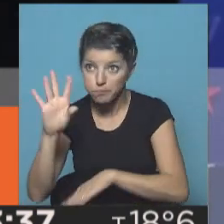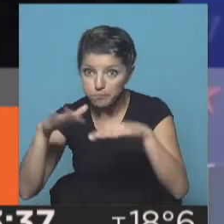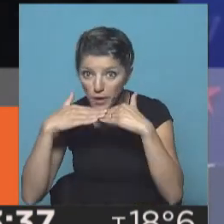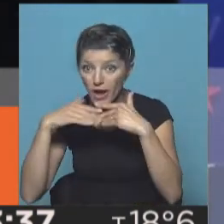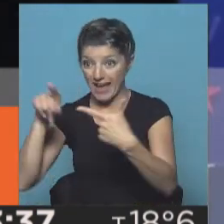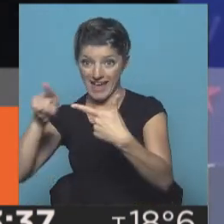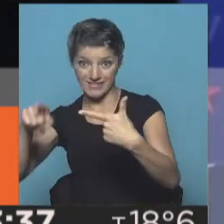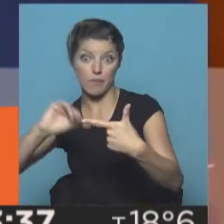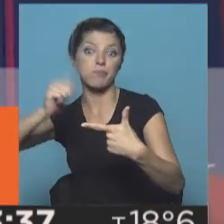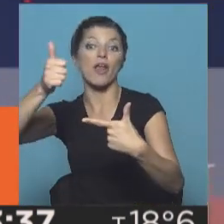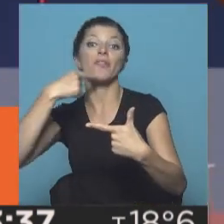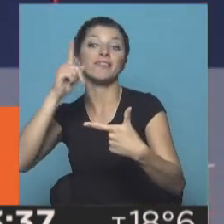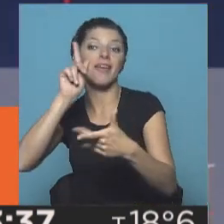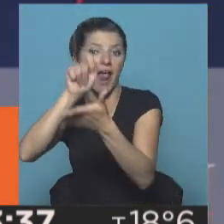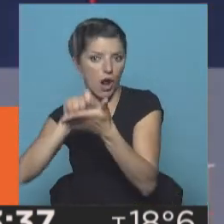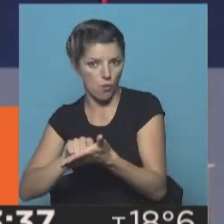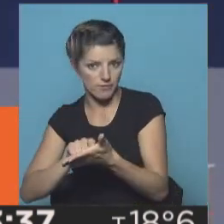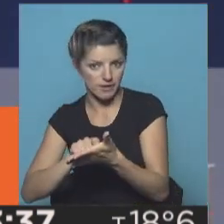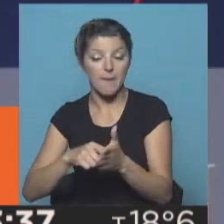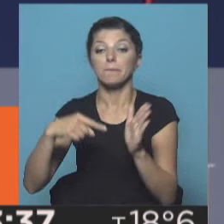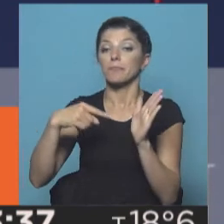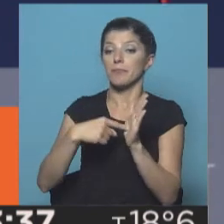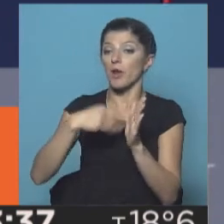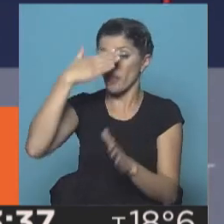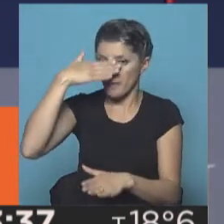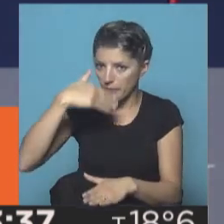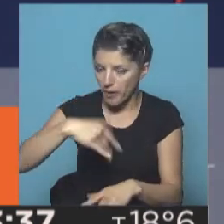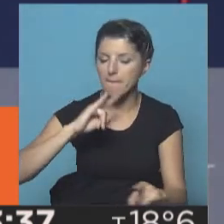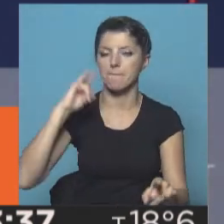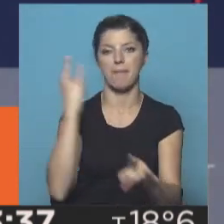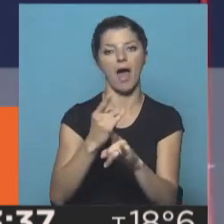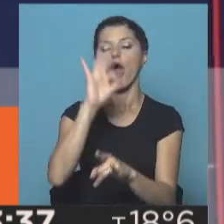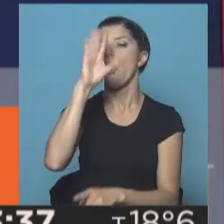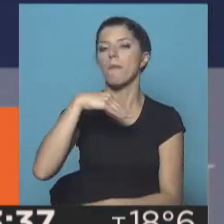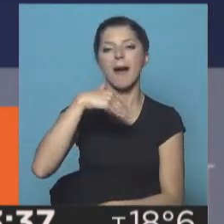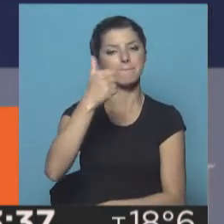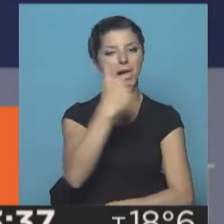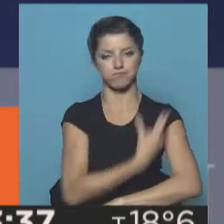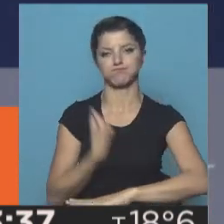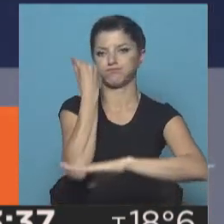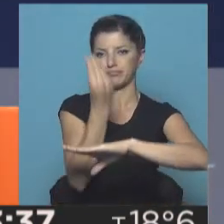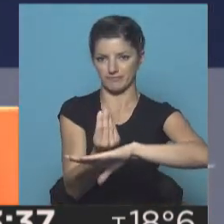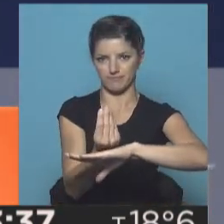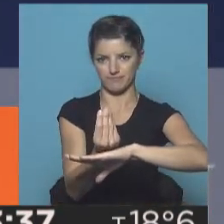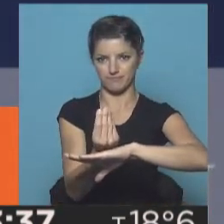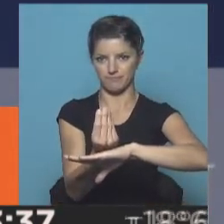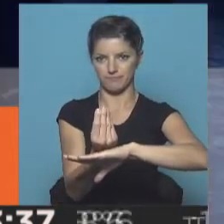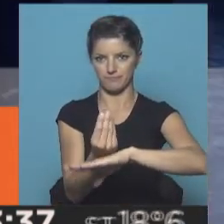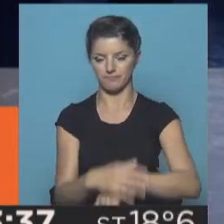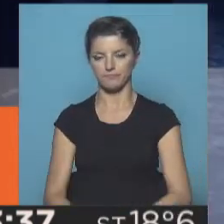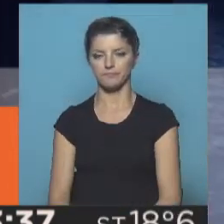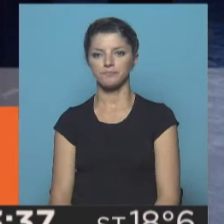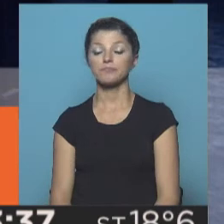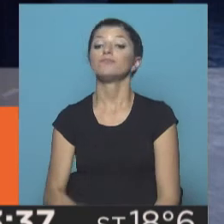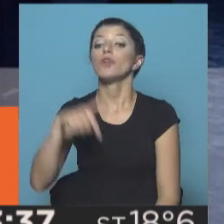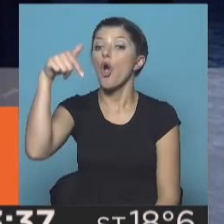Romney, según los medios. Pero finalmente, Obama conquistó en las urnas el derecho a un nuevo periodo en Washington.